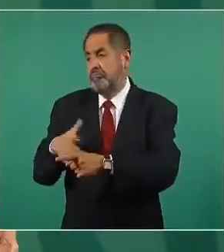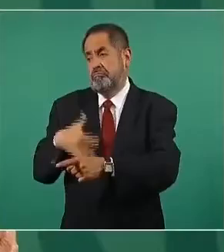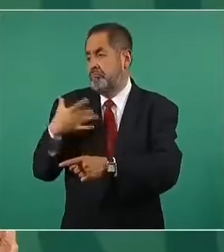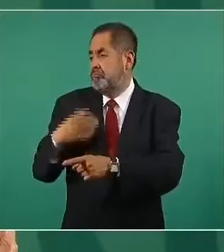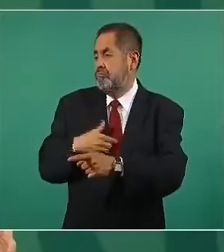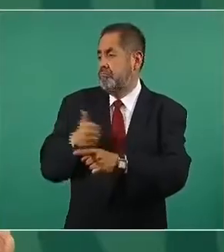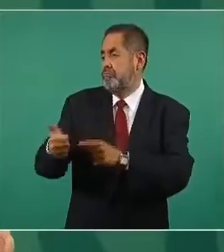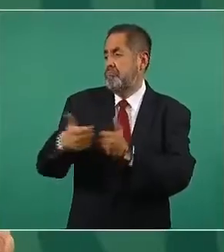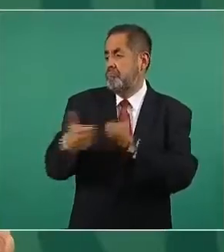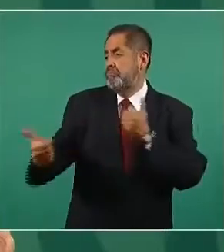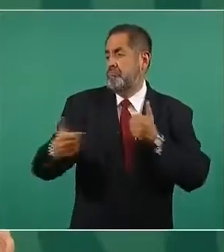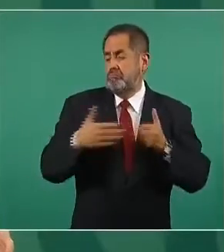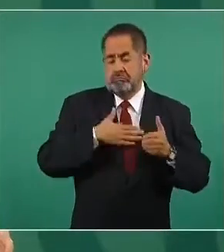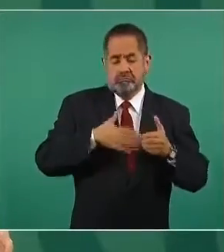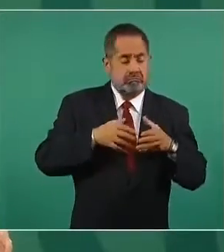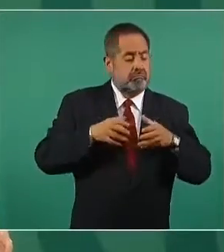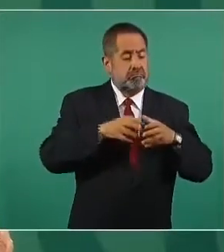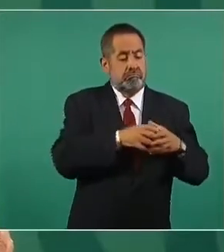y hay quienes